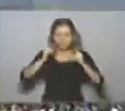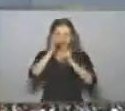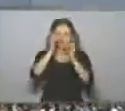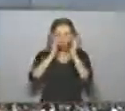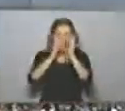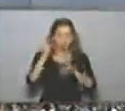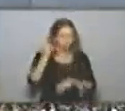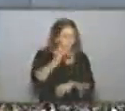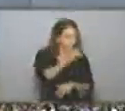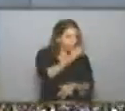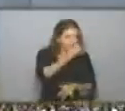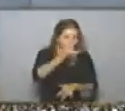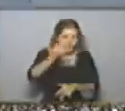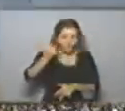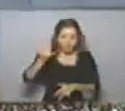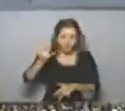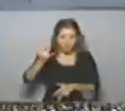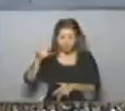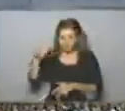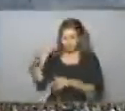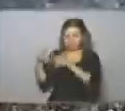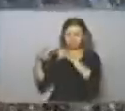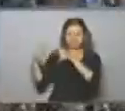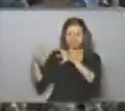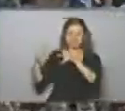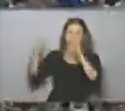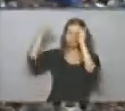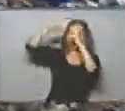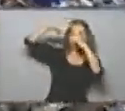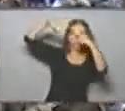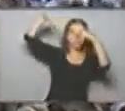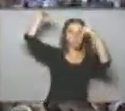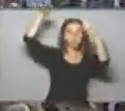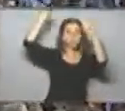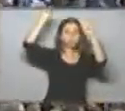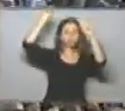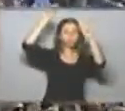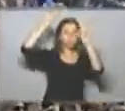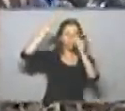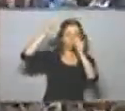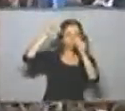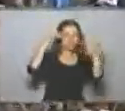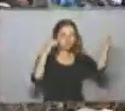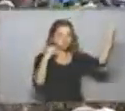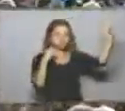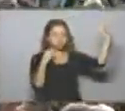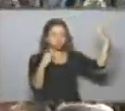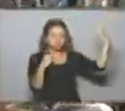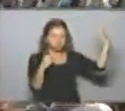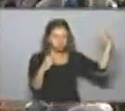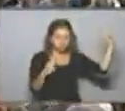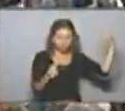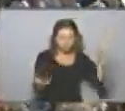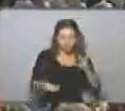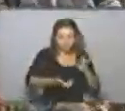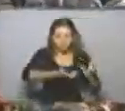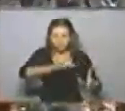las Criaturas, donde dice: hermano sol, hermana luna, hermano fuego, hermana agua, y